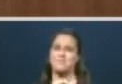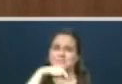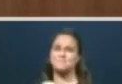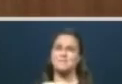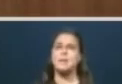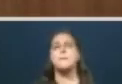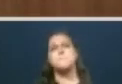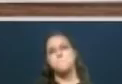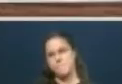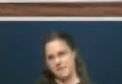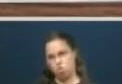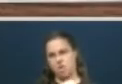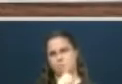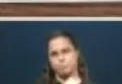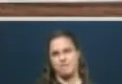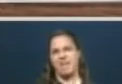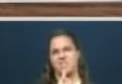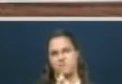con unas mayorías parlamentarias reforzadas